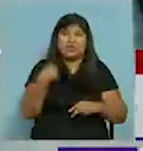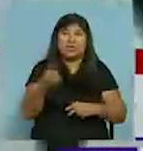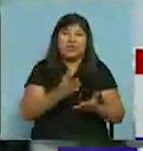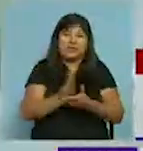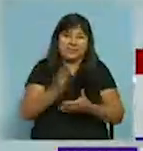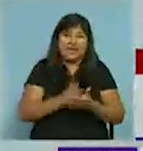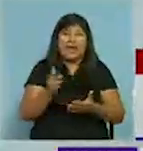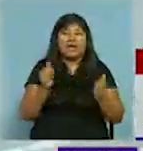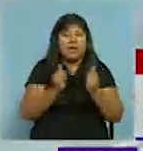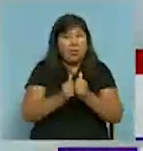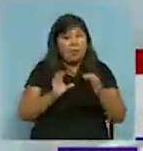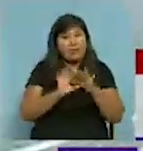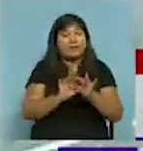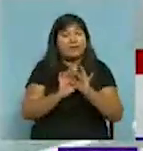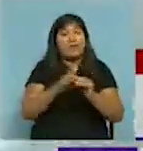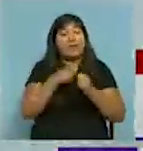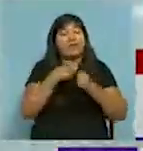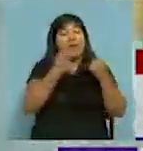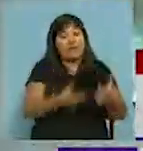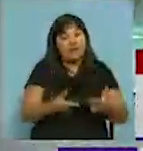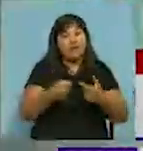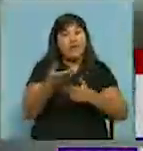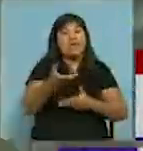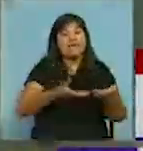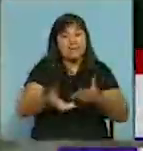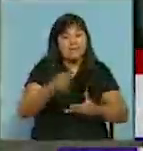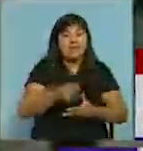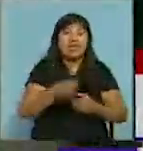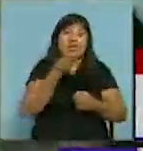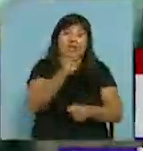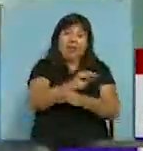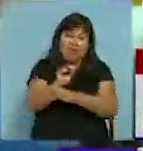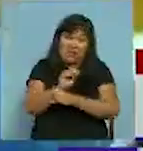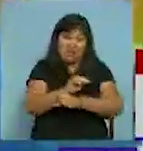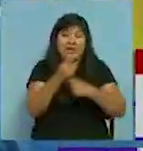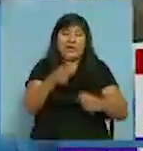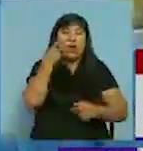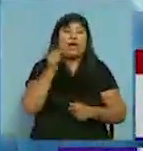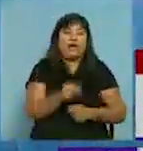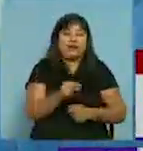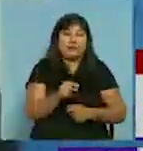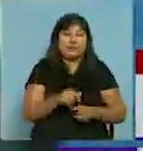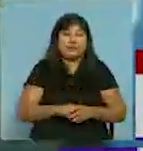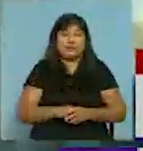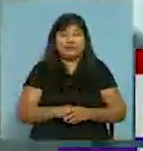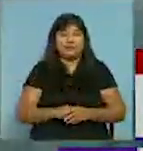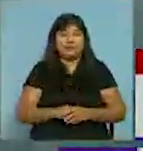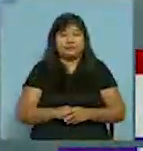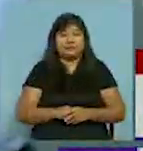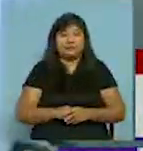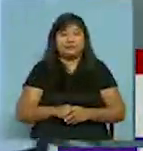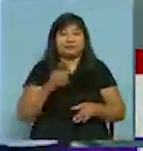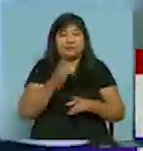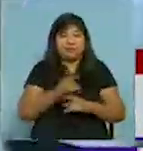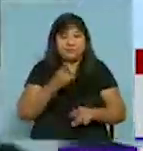acompañando y poder brindarle este servicio de darle de comer no porque esto lo que nosotros lo que siempre vamos a seguir